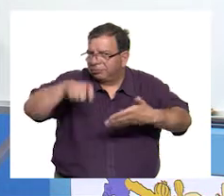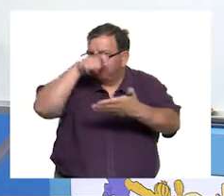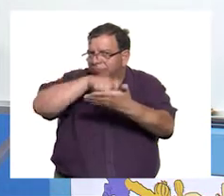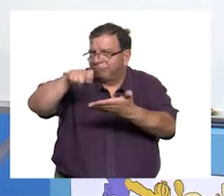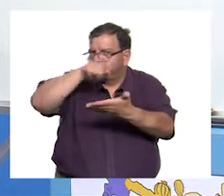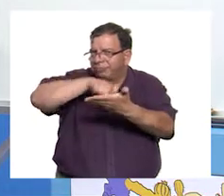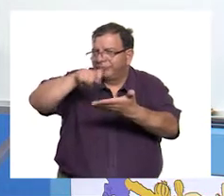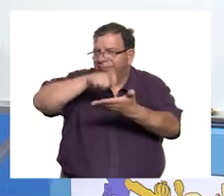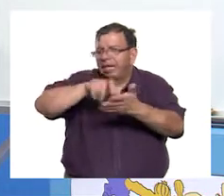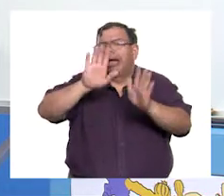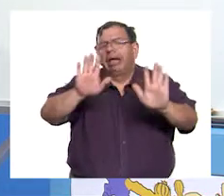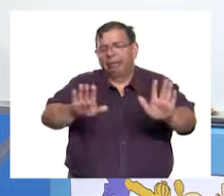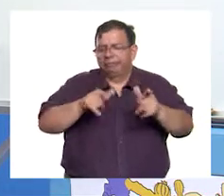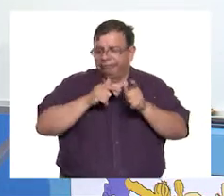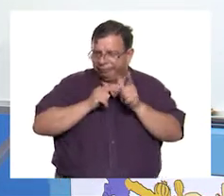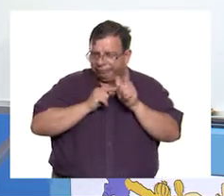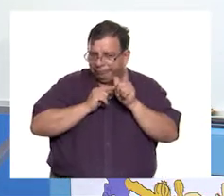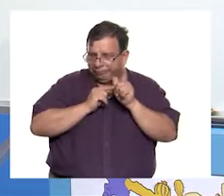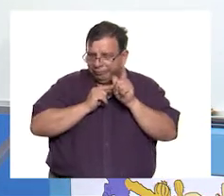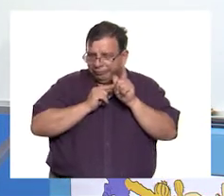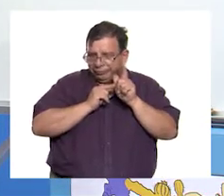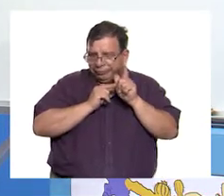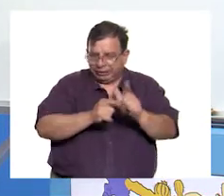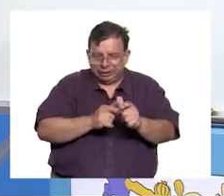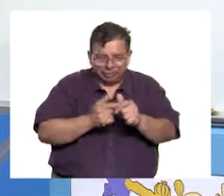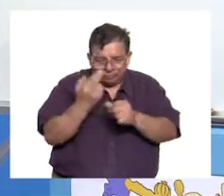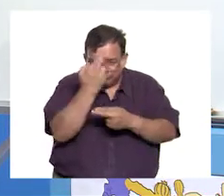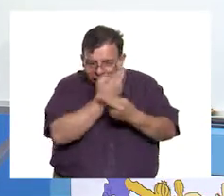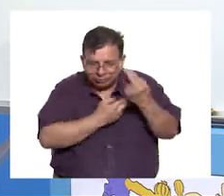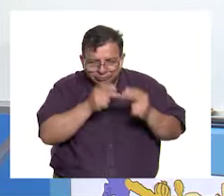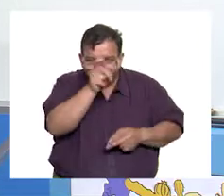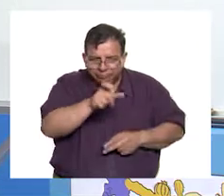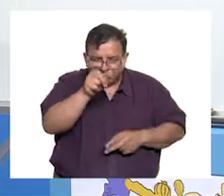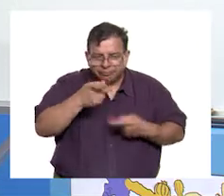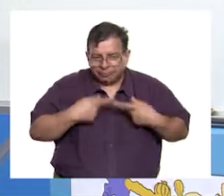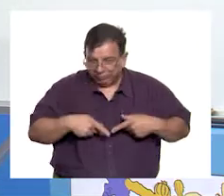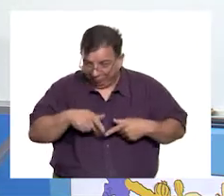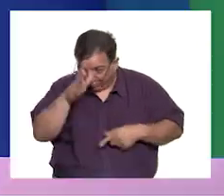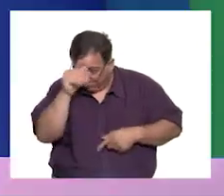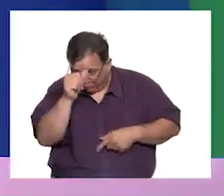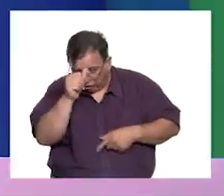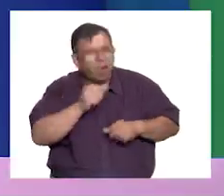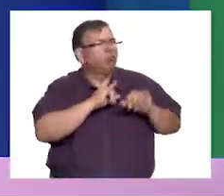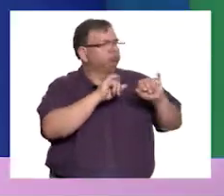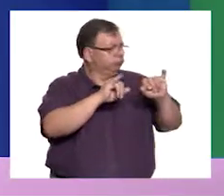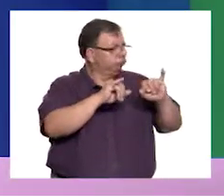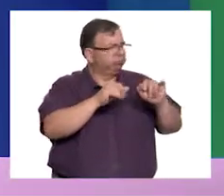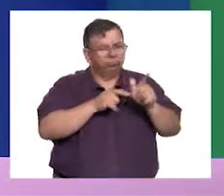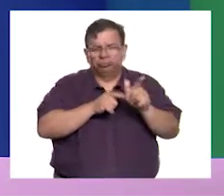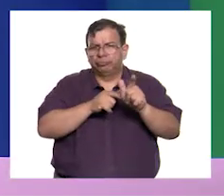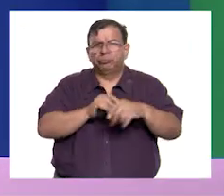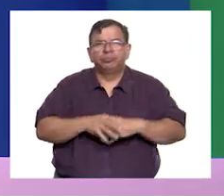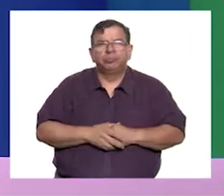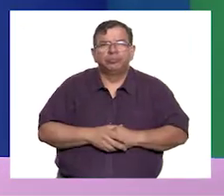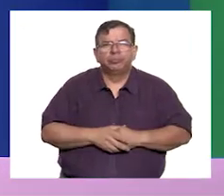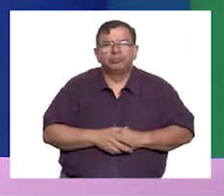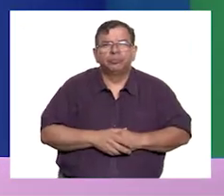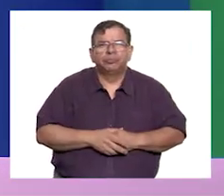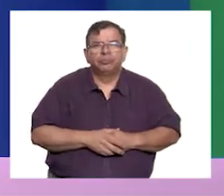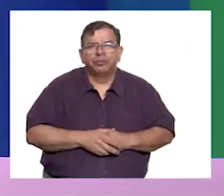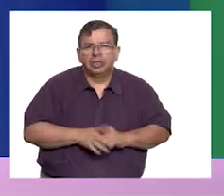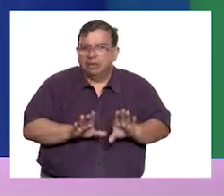Pero sigamos con con el análisis de los personajes. ¿Les parece? Muy bien. Sí, vamos a seguir. ¡Ay,